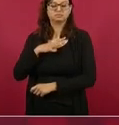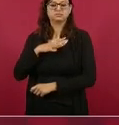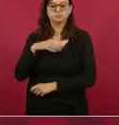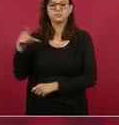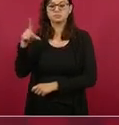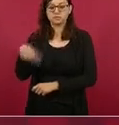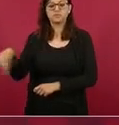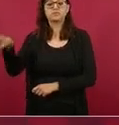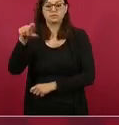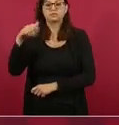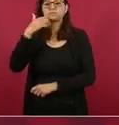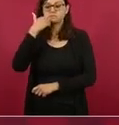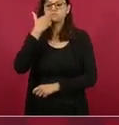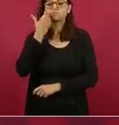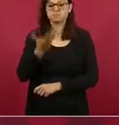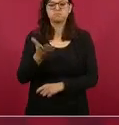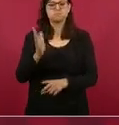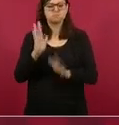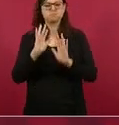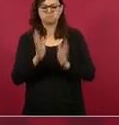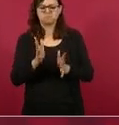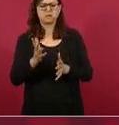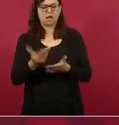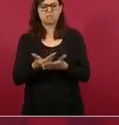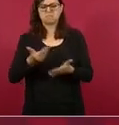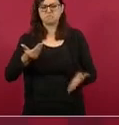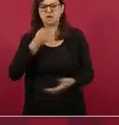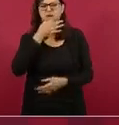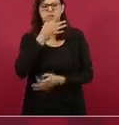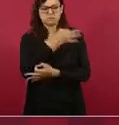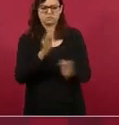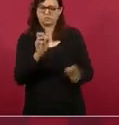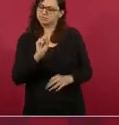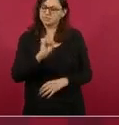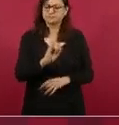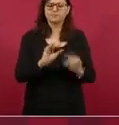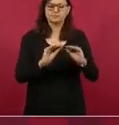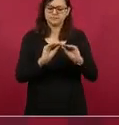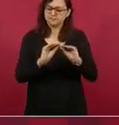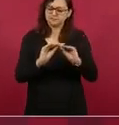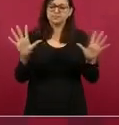dispuestos, así lo han expresado, a